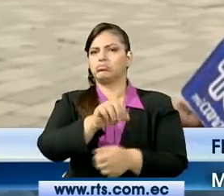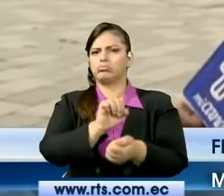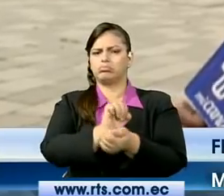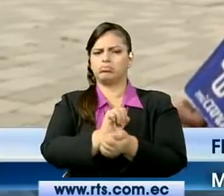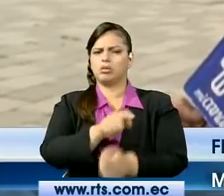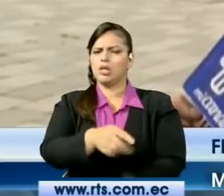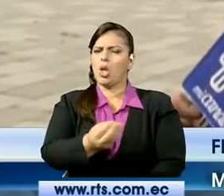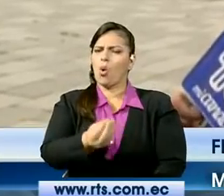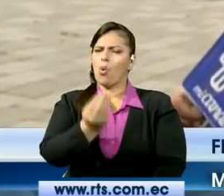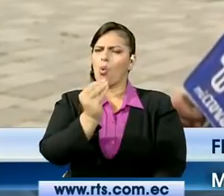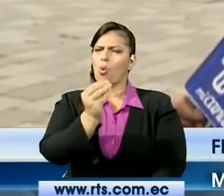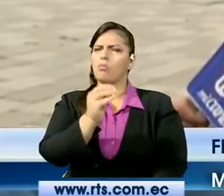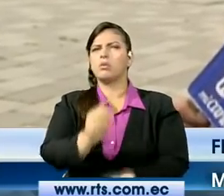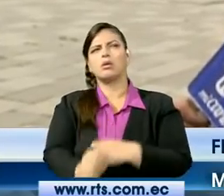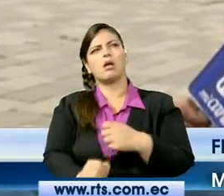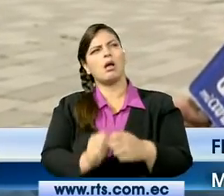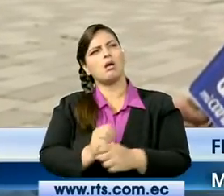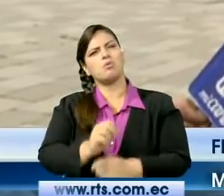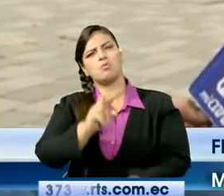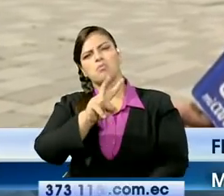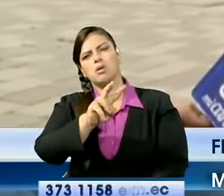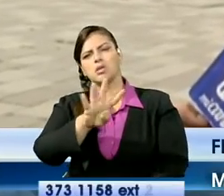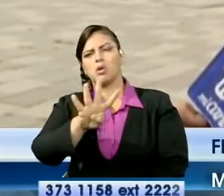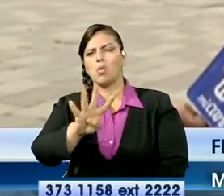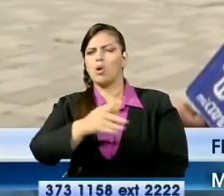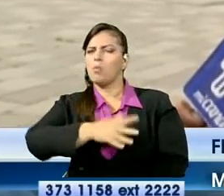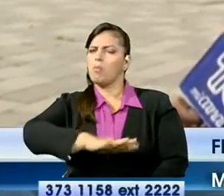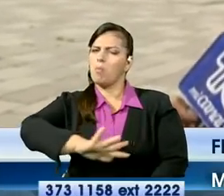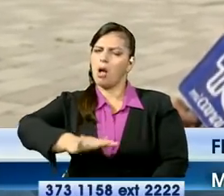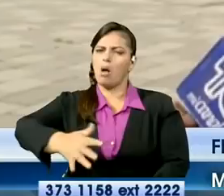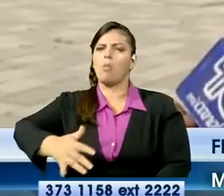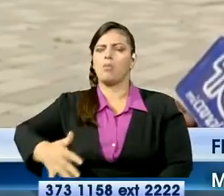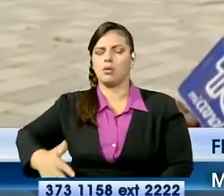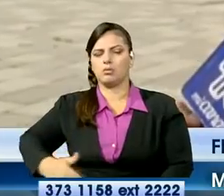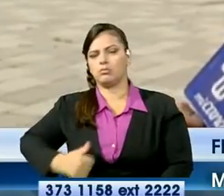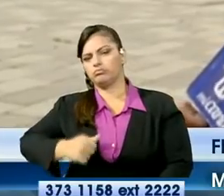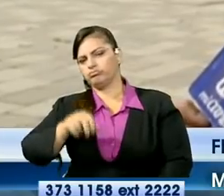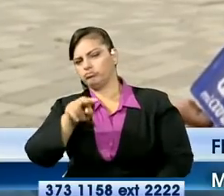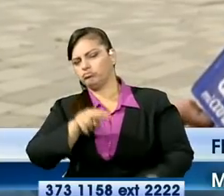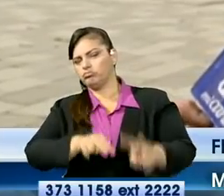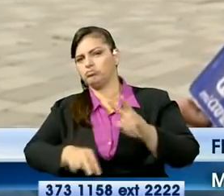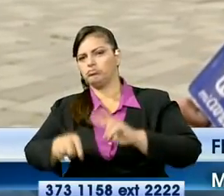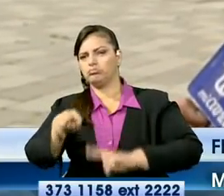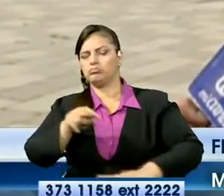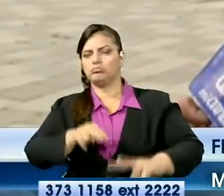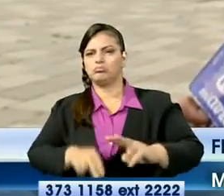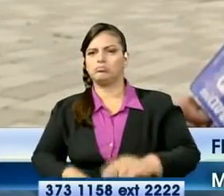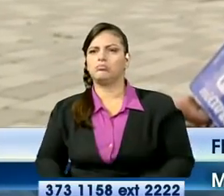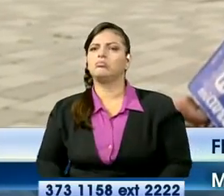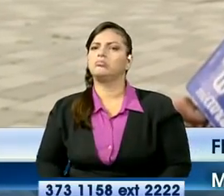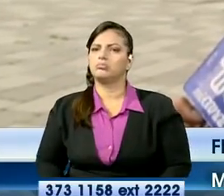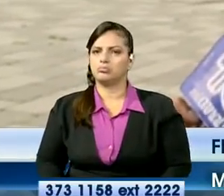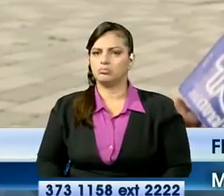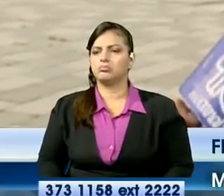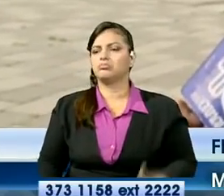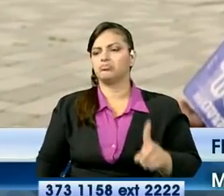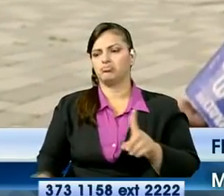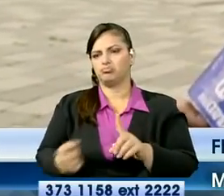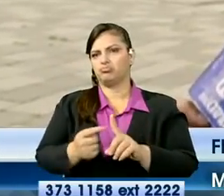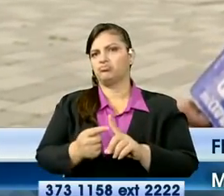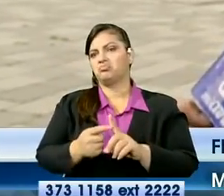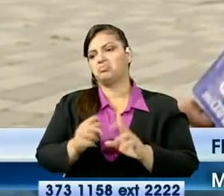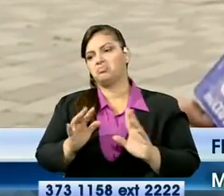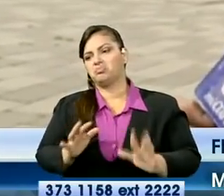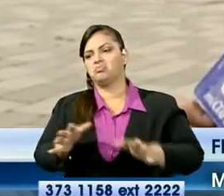de aproximadamente 24 años de edad, de lo que nosotros hemos podido conocer. sería parte del círculo de